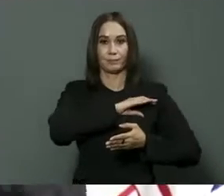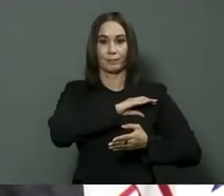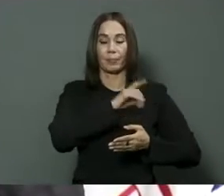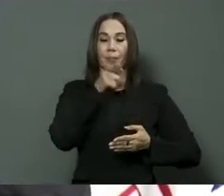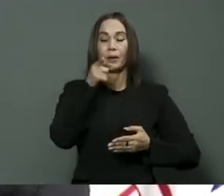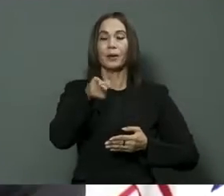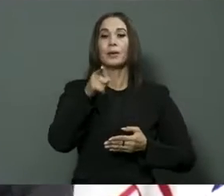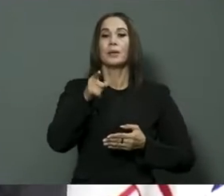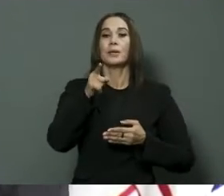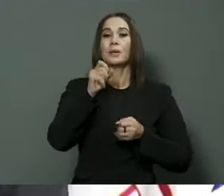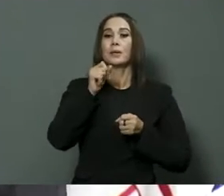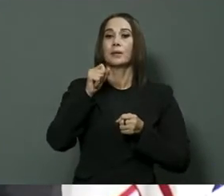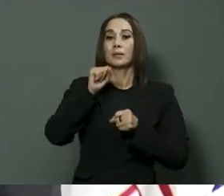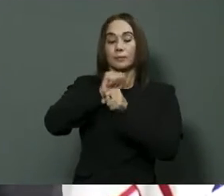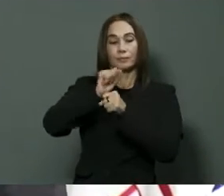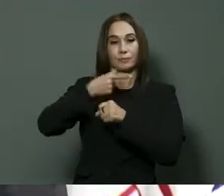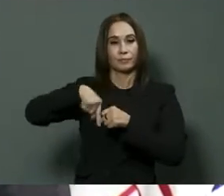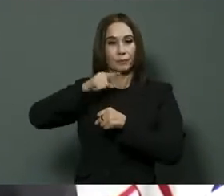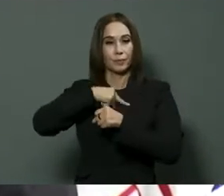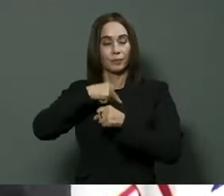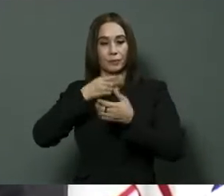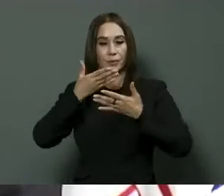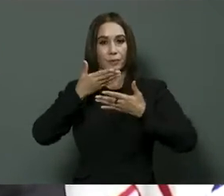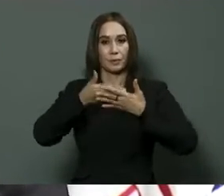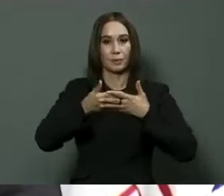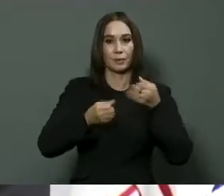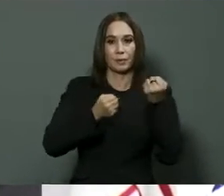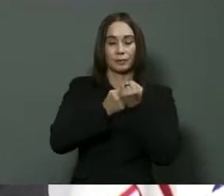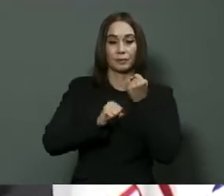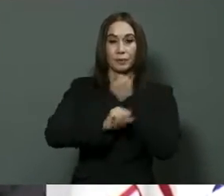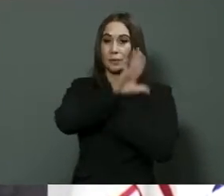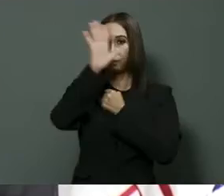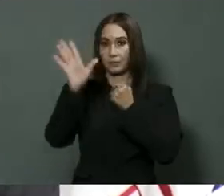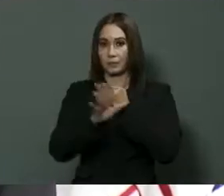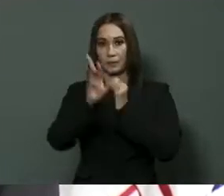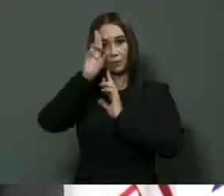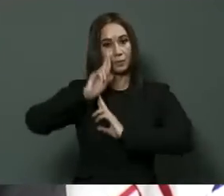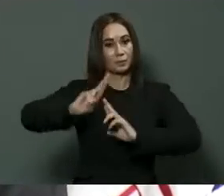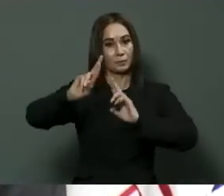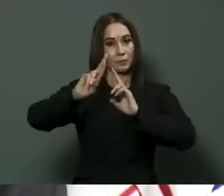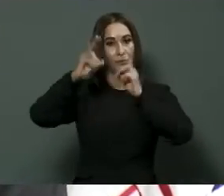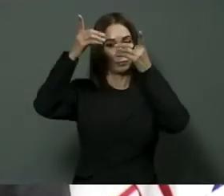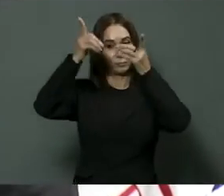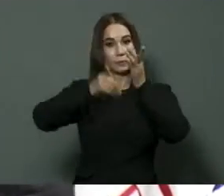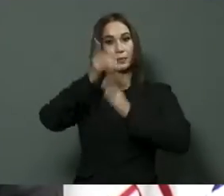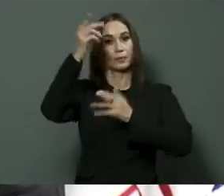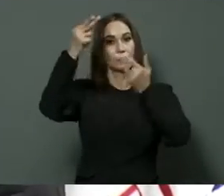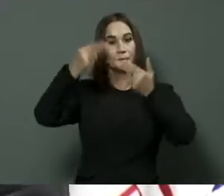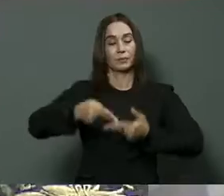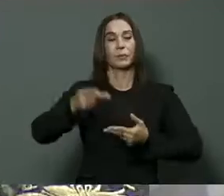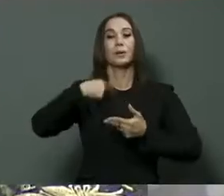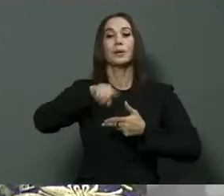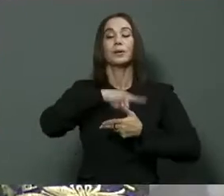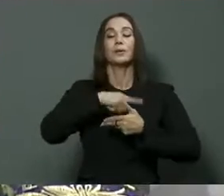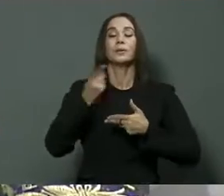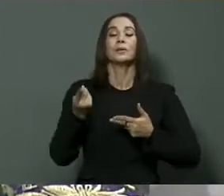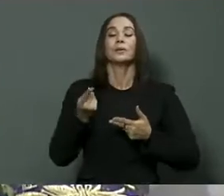y que esas acciones nuestras vayan de la mano con la transparencia, el respeto a los derechos humanos y que